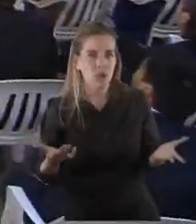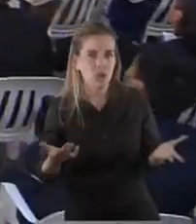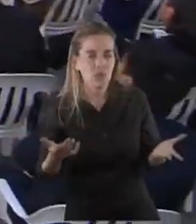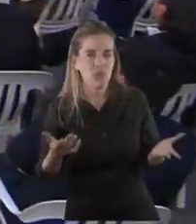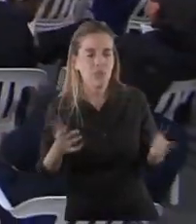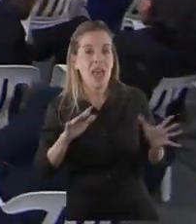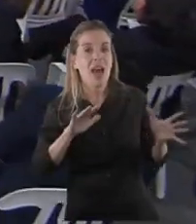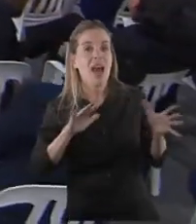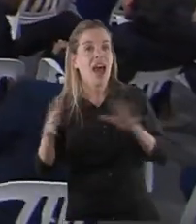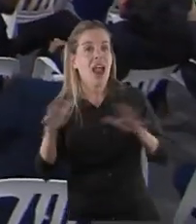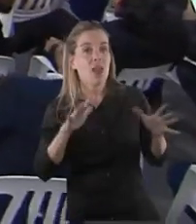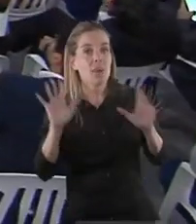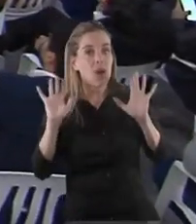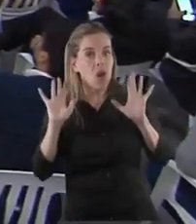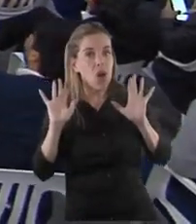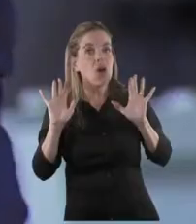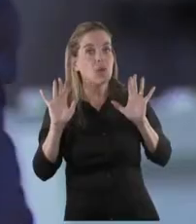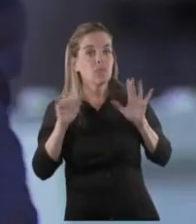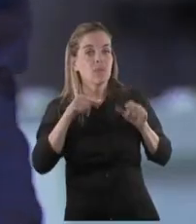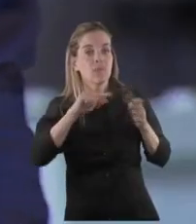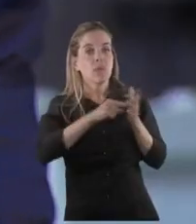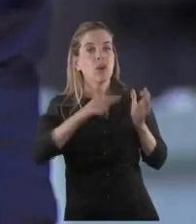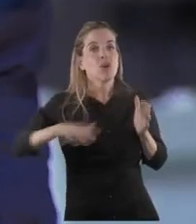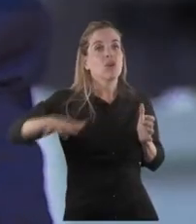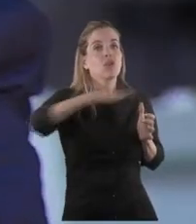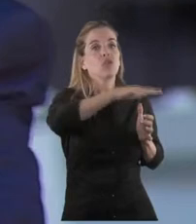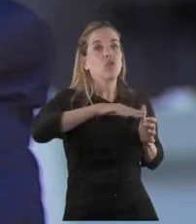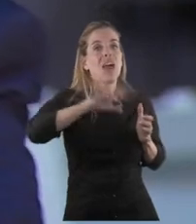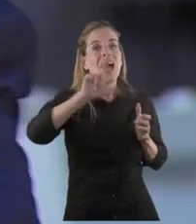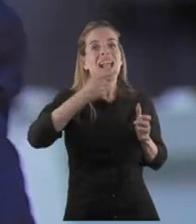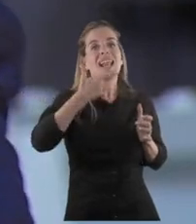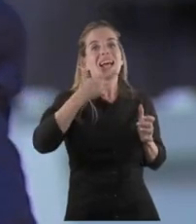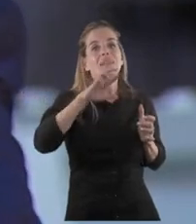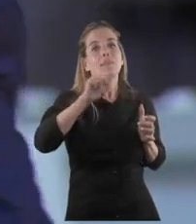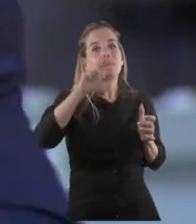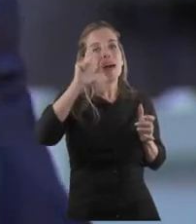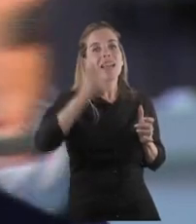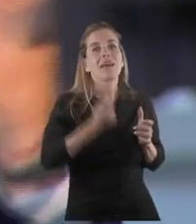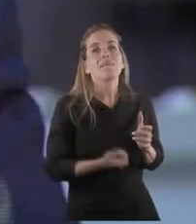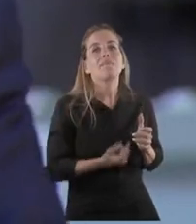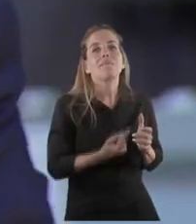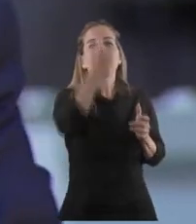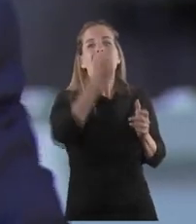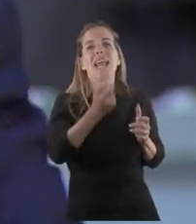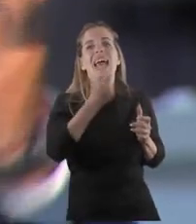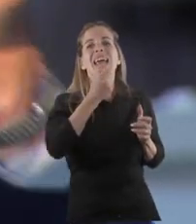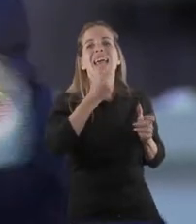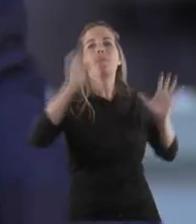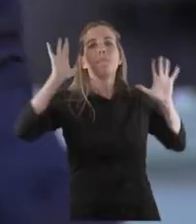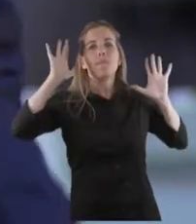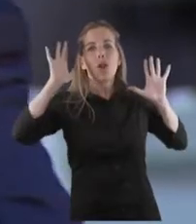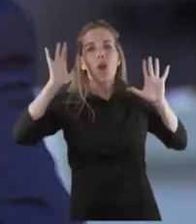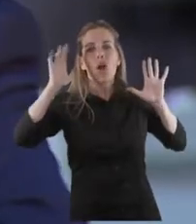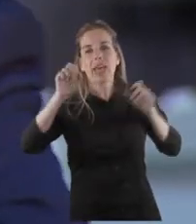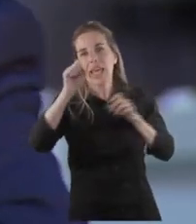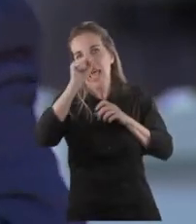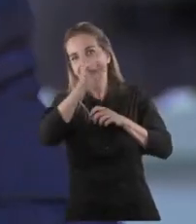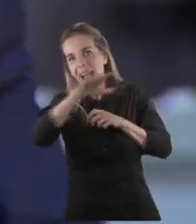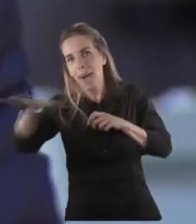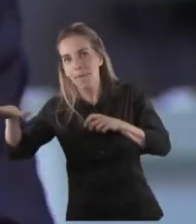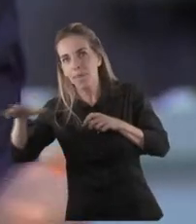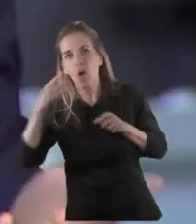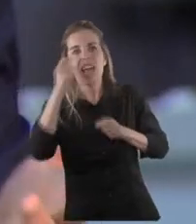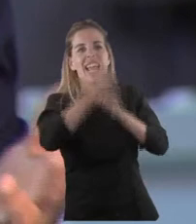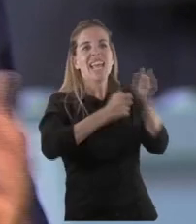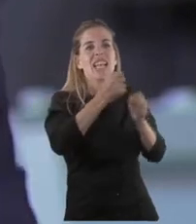Tal vez las parejas sean un extraordinario ejemplo, además, de cómo la industria y el campo se unen. Que